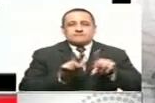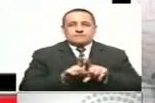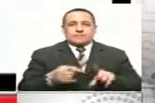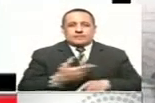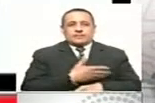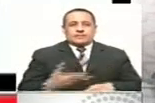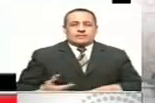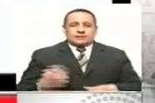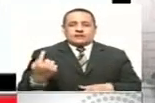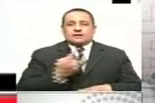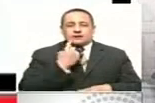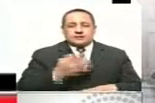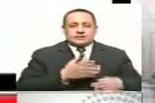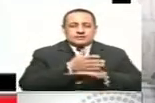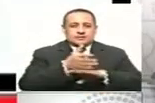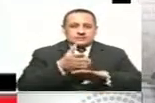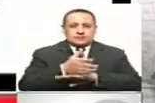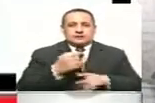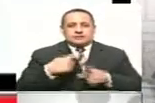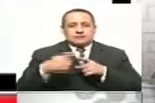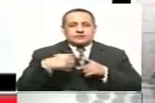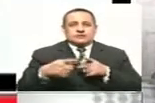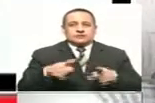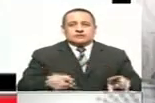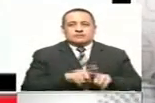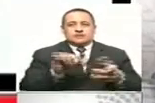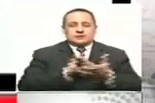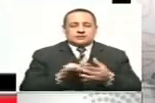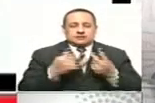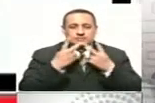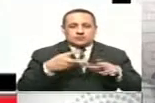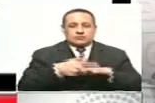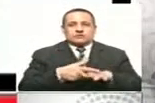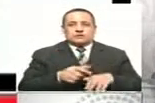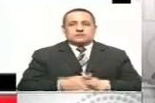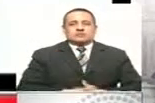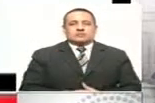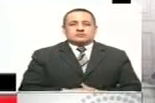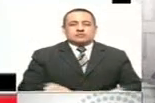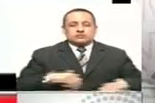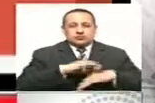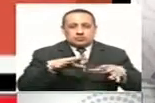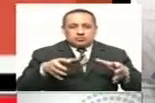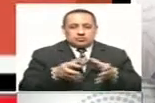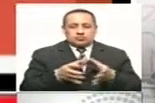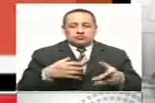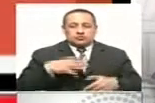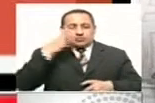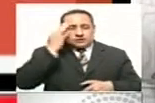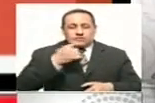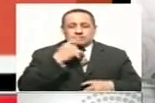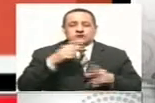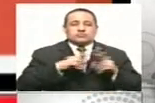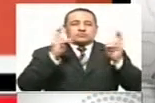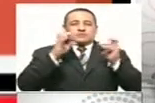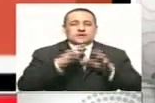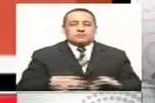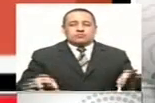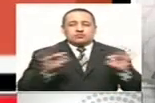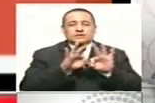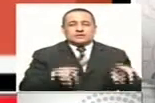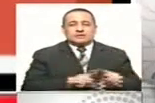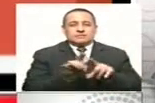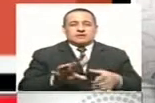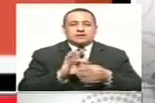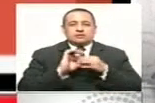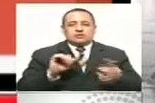millones recuperados de la cartera de créditos y otras cobranzas. Esto creo que es una meta importante también en